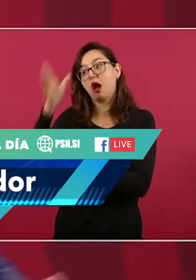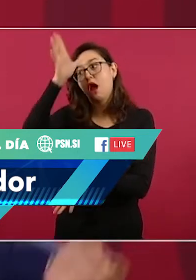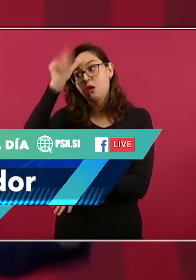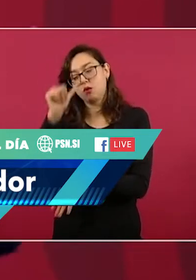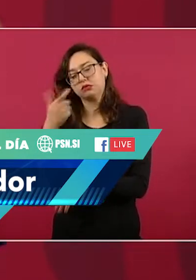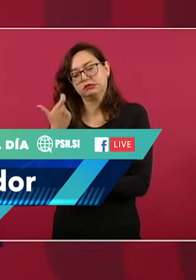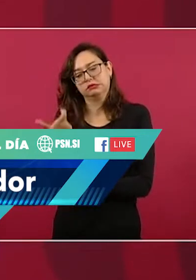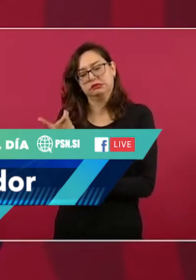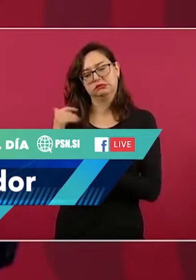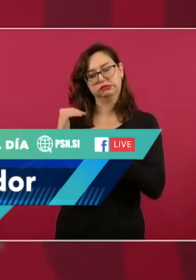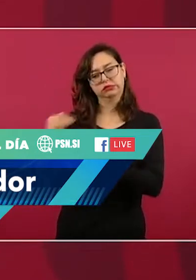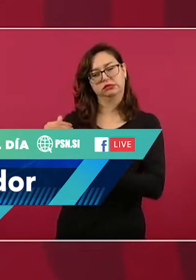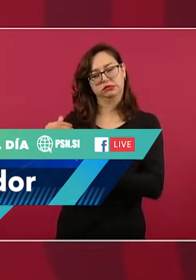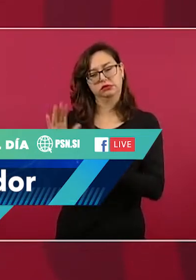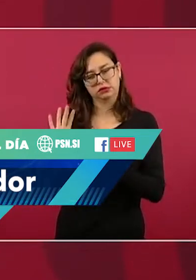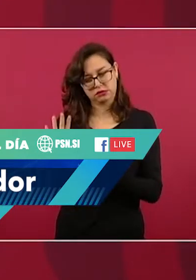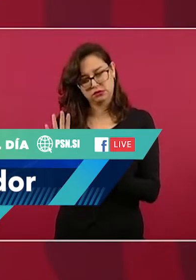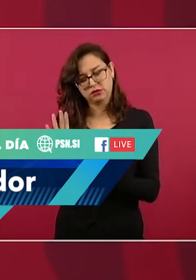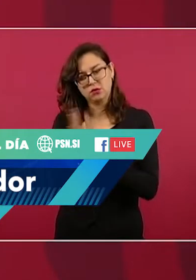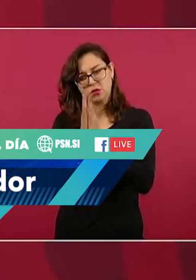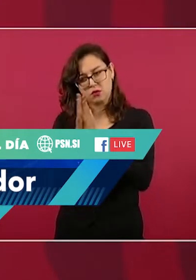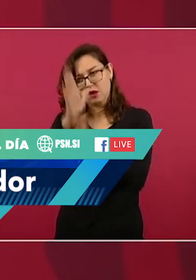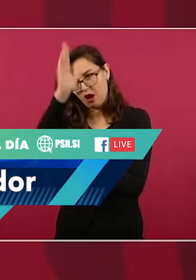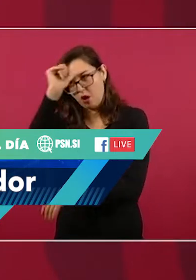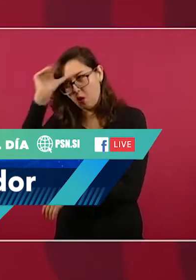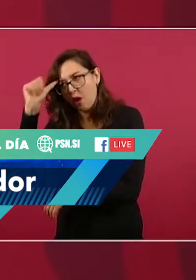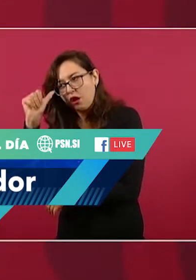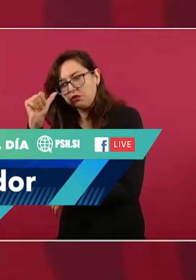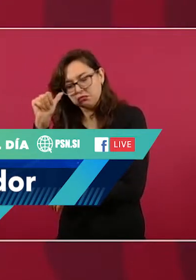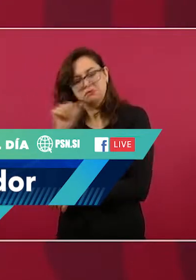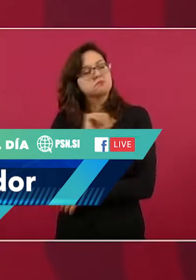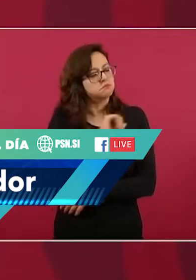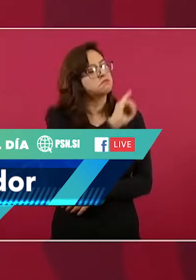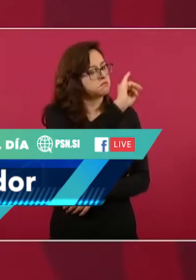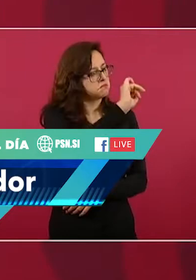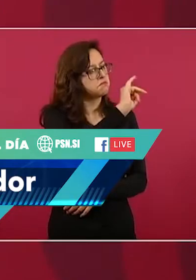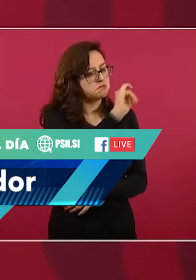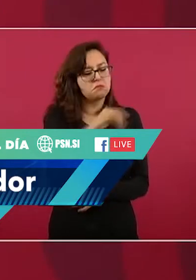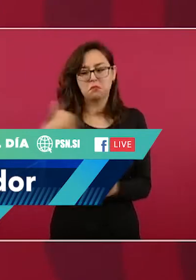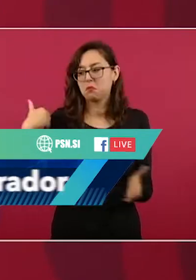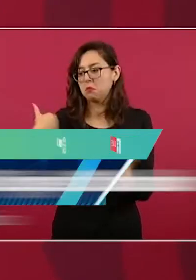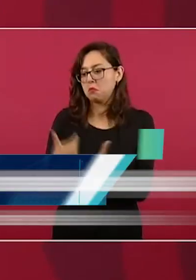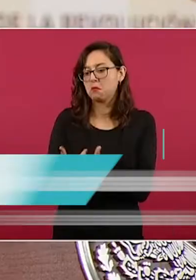el acuerdo que hicimos de mantener los precios